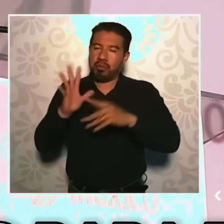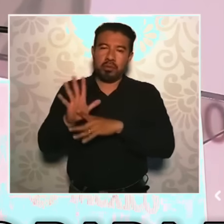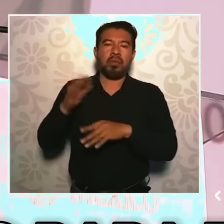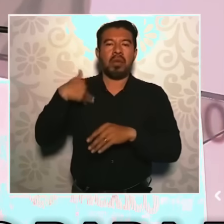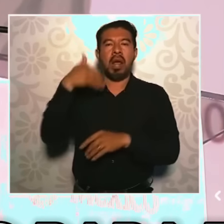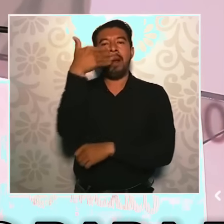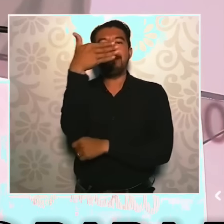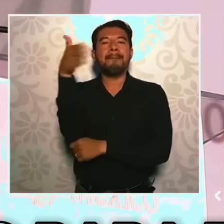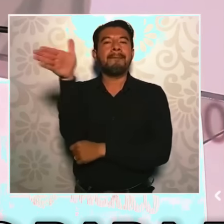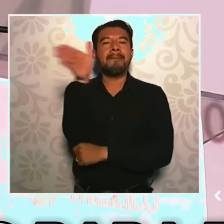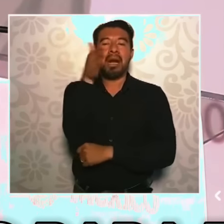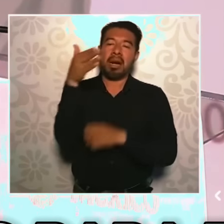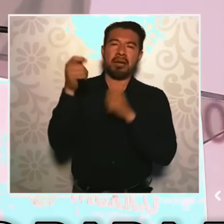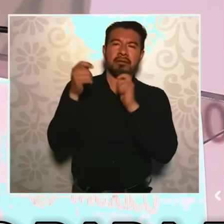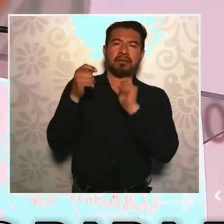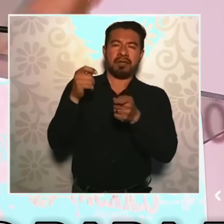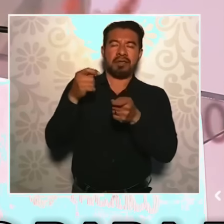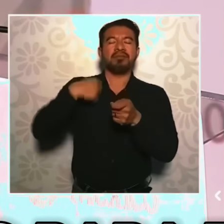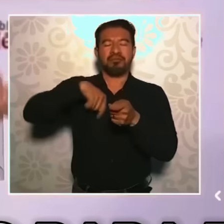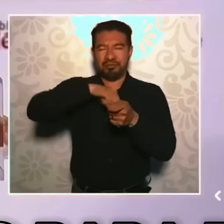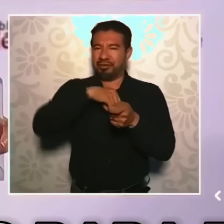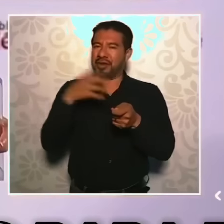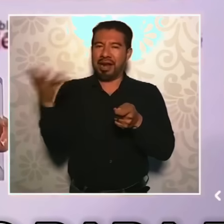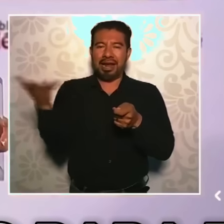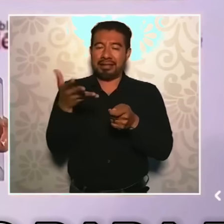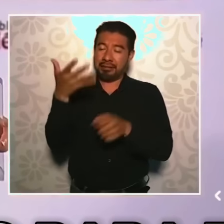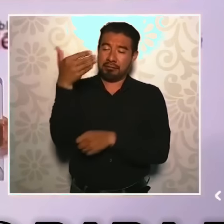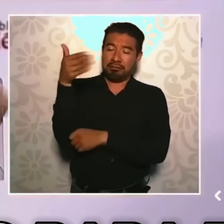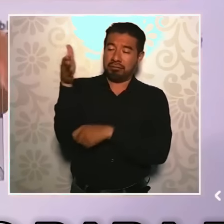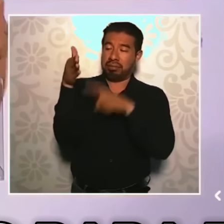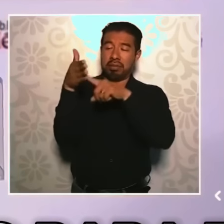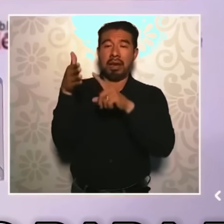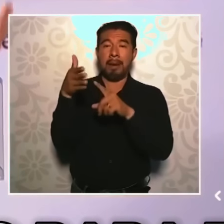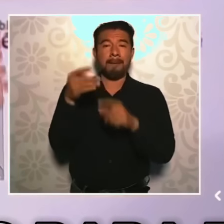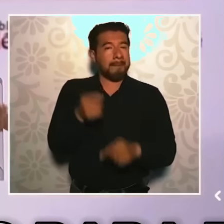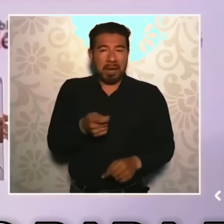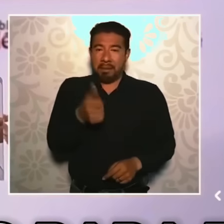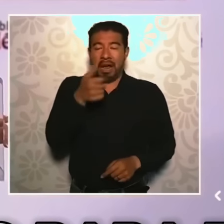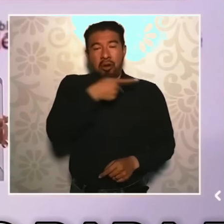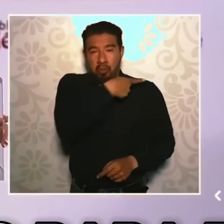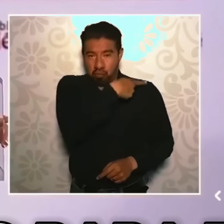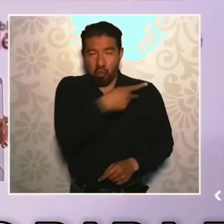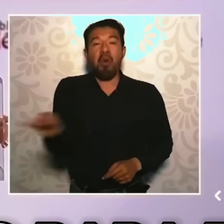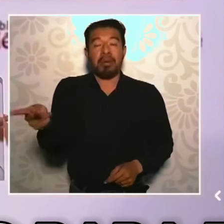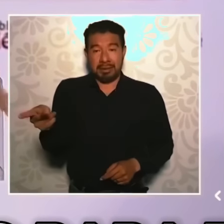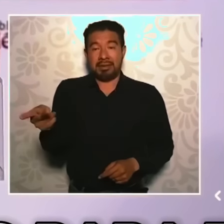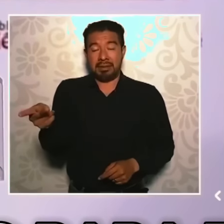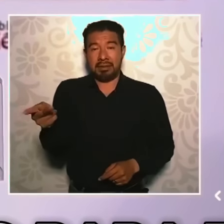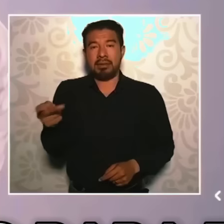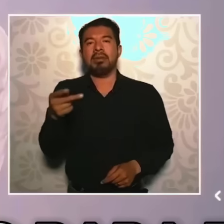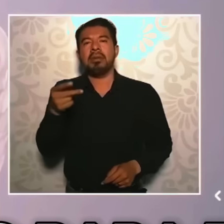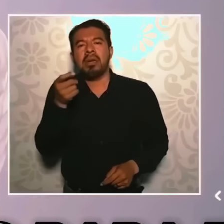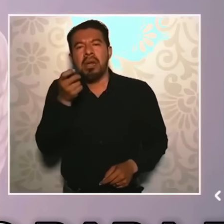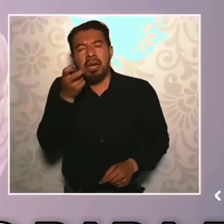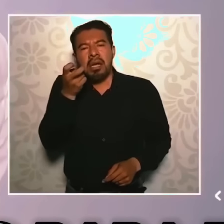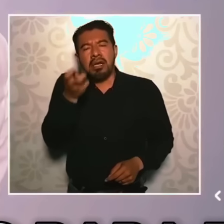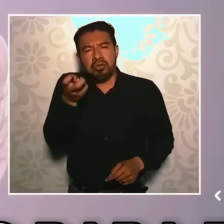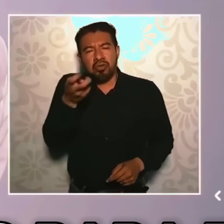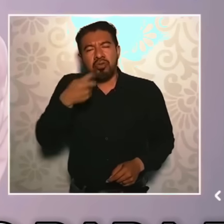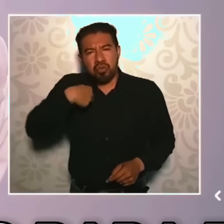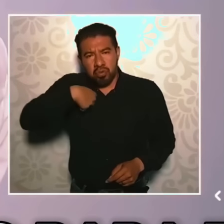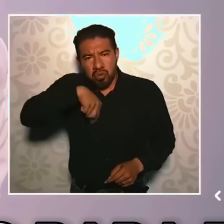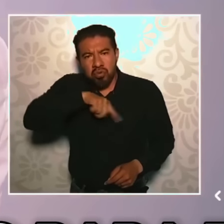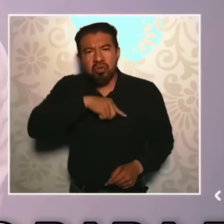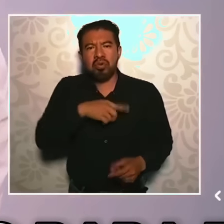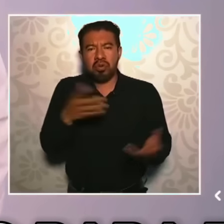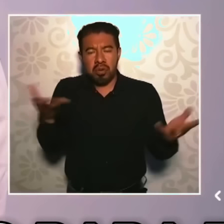Significa que para que el país progrese, para que el país esté bien, para que todos estén